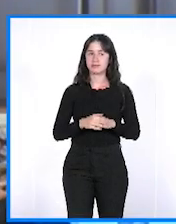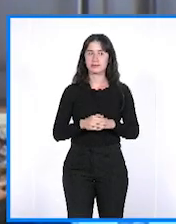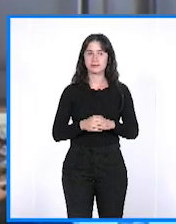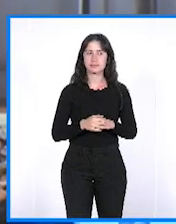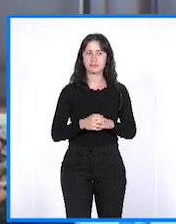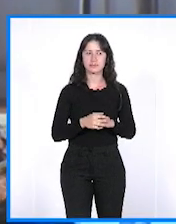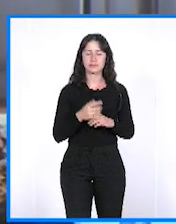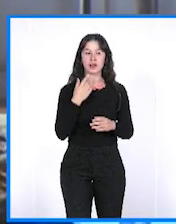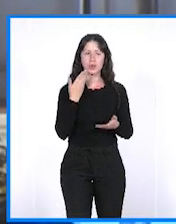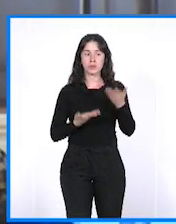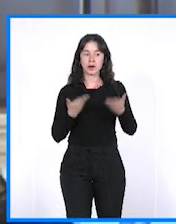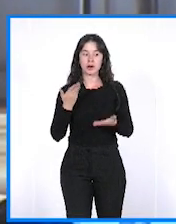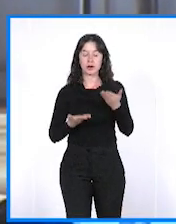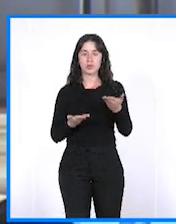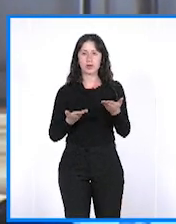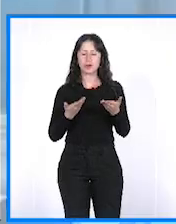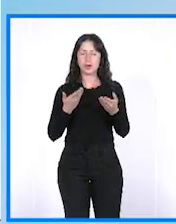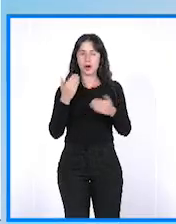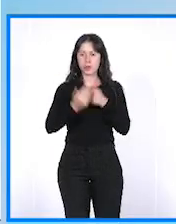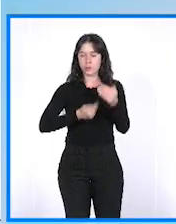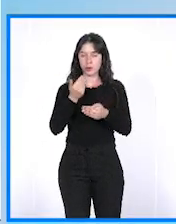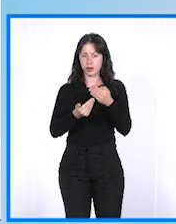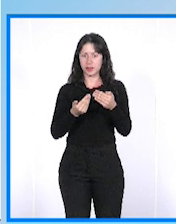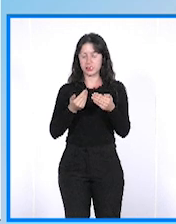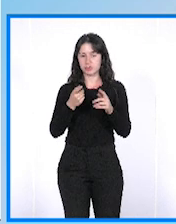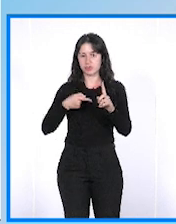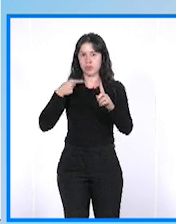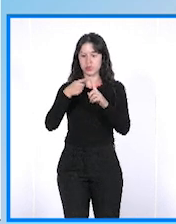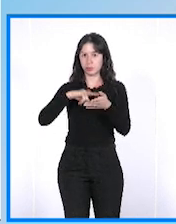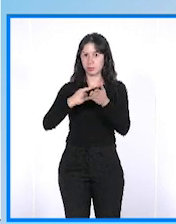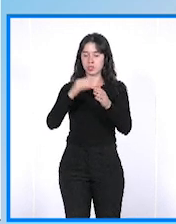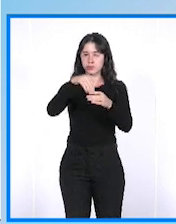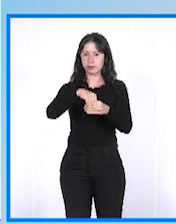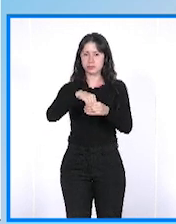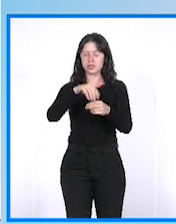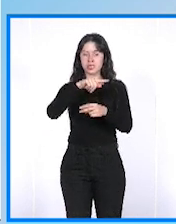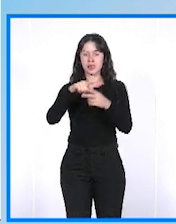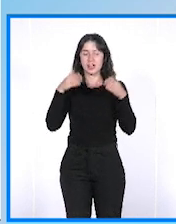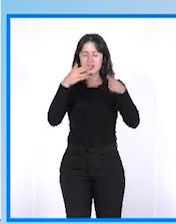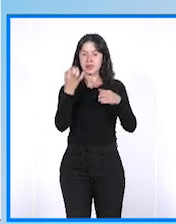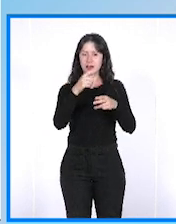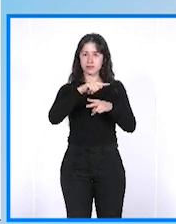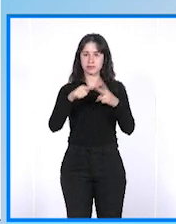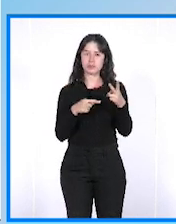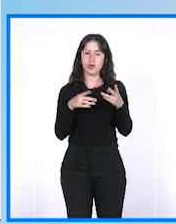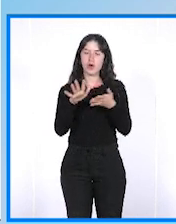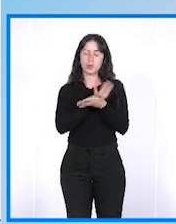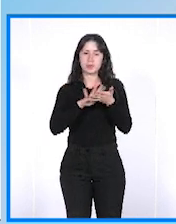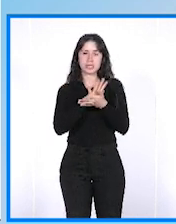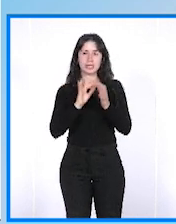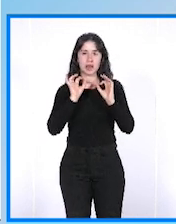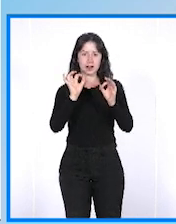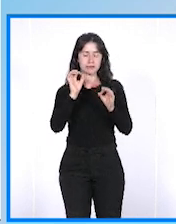evaluado Dos procesos dos grandes objetivos que tenía el proyecto me voy a centrar sobre todo en comentaros los resultados que hemos